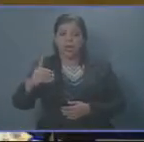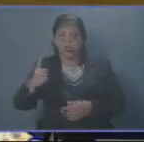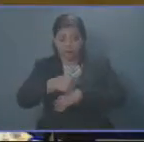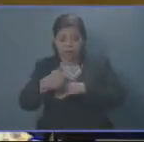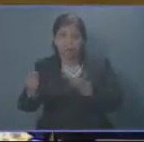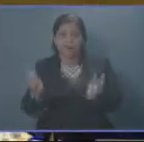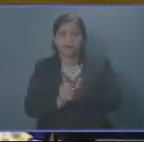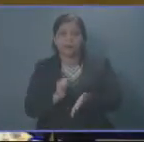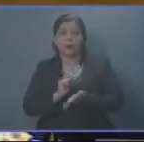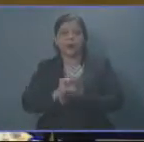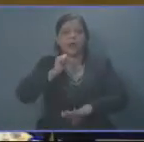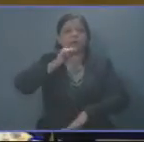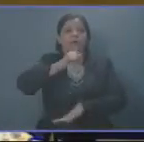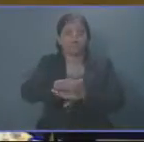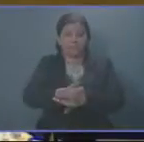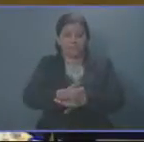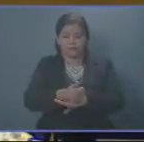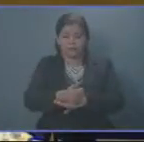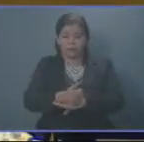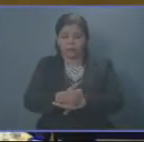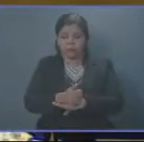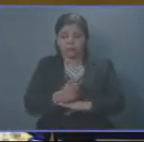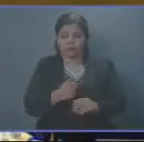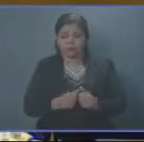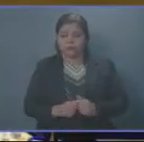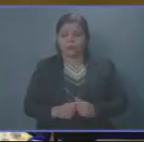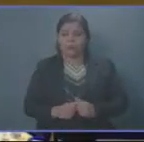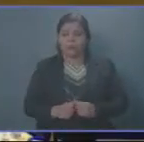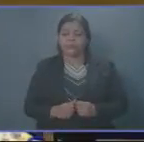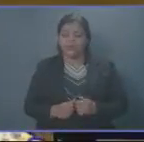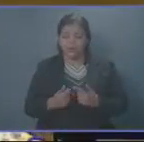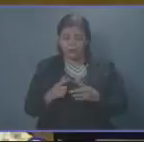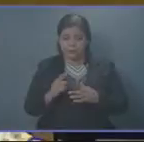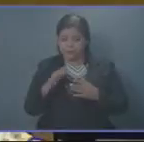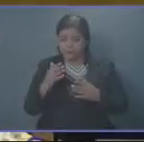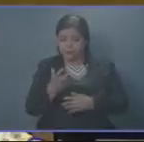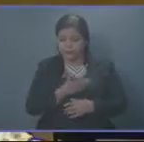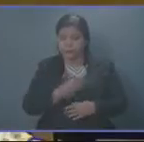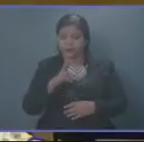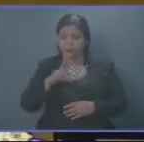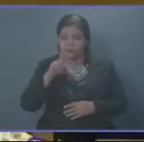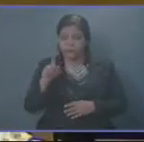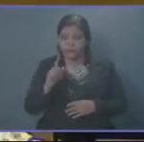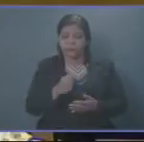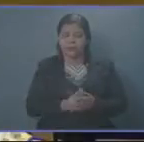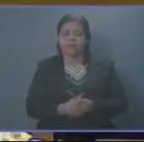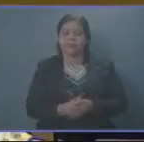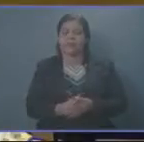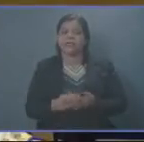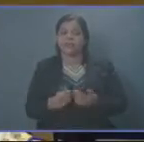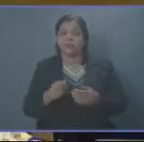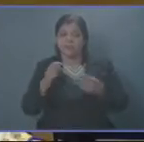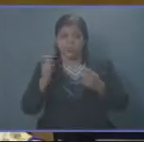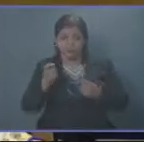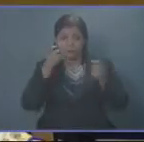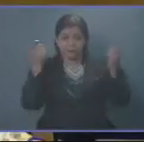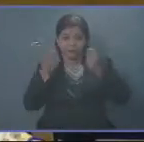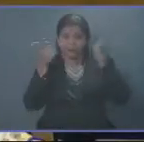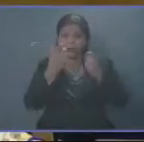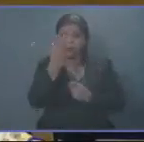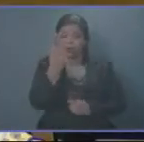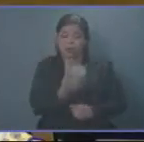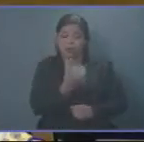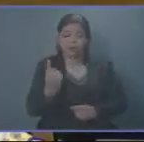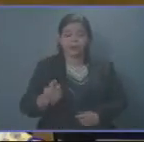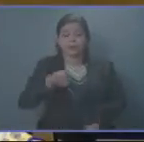Asamblea Legislativa dio un decreto legislativo para que el 31 de julio se conmemorara el Día del